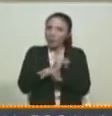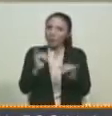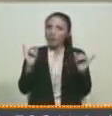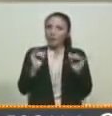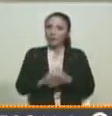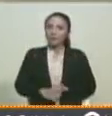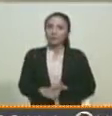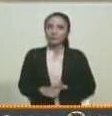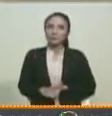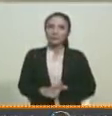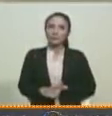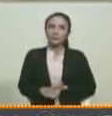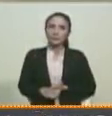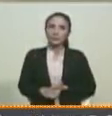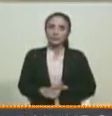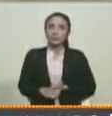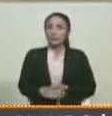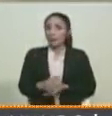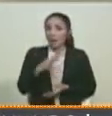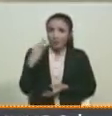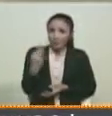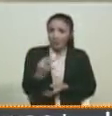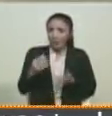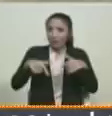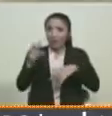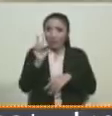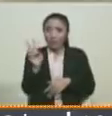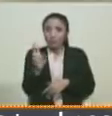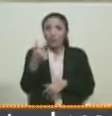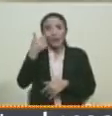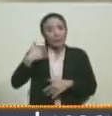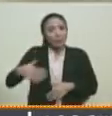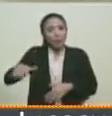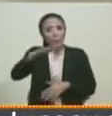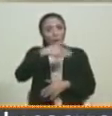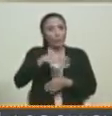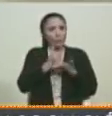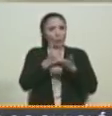Y punto. Es la realidad, es la Venezuela real.